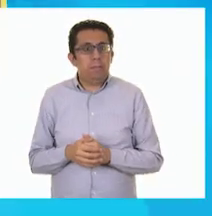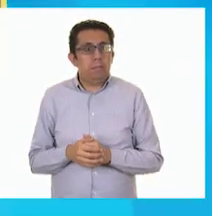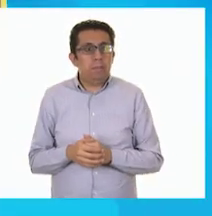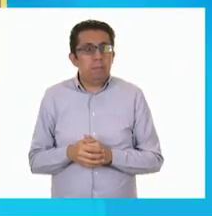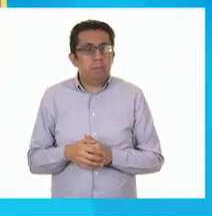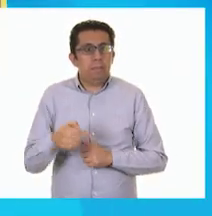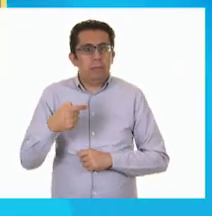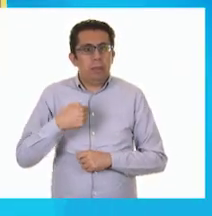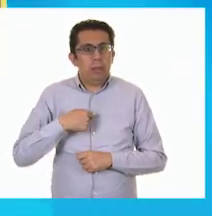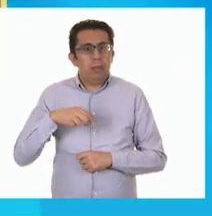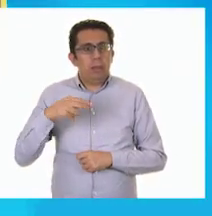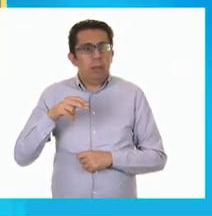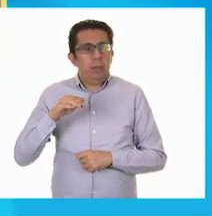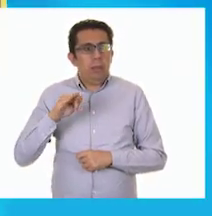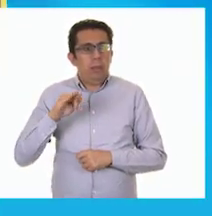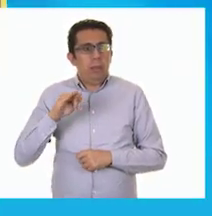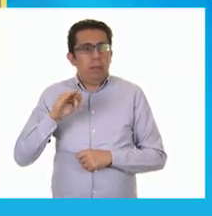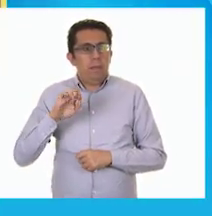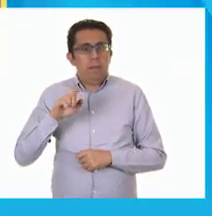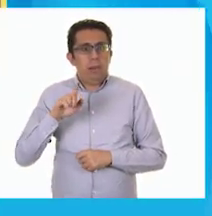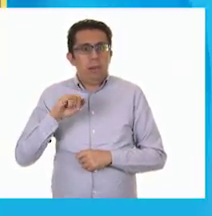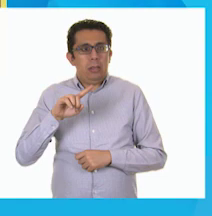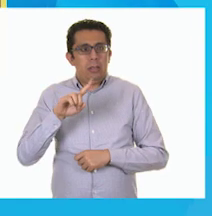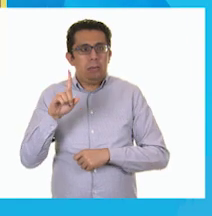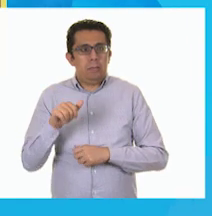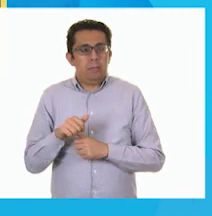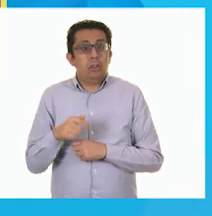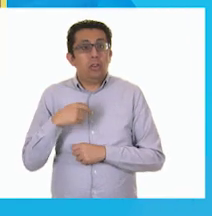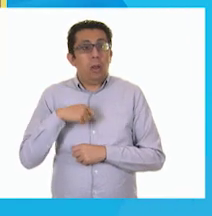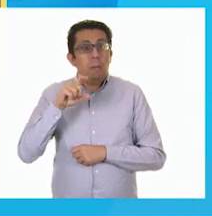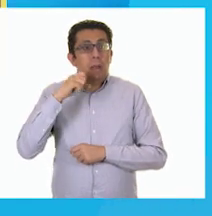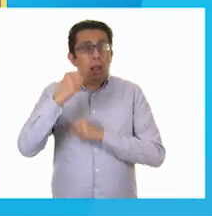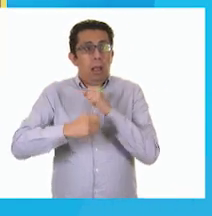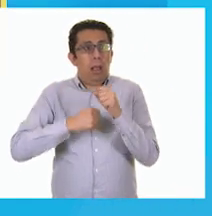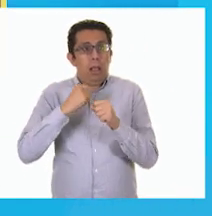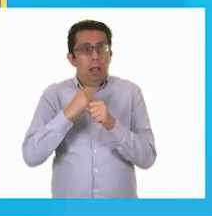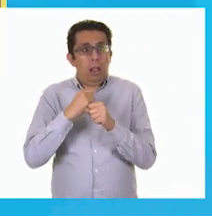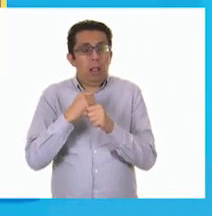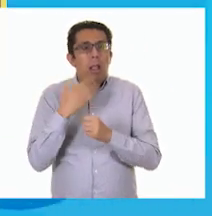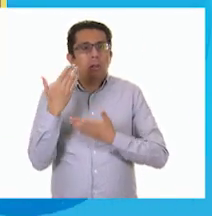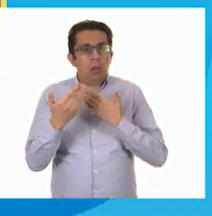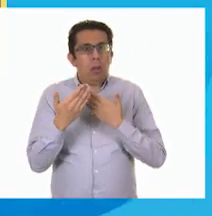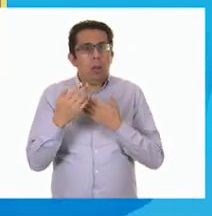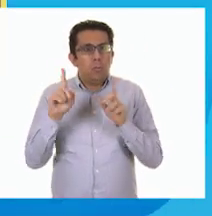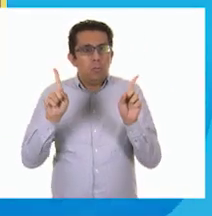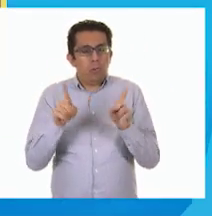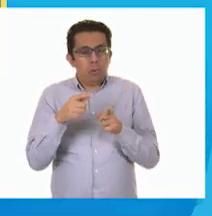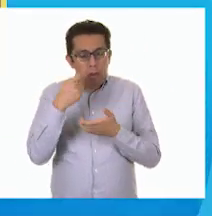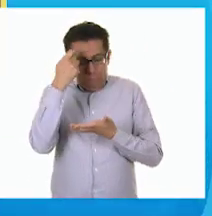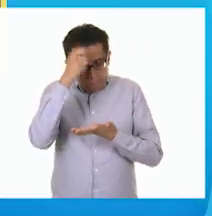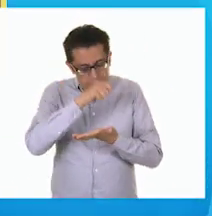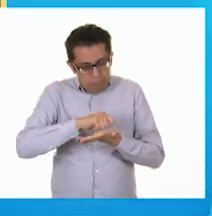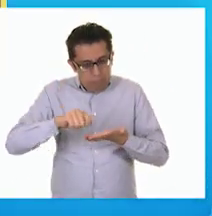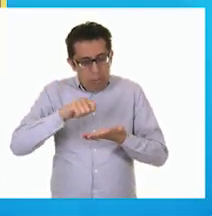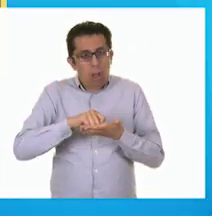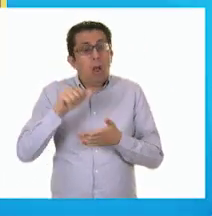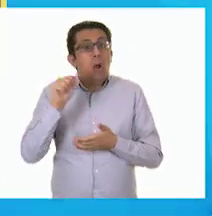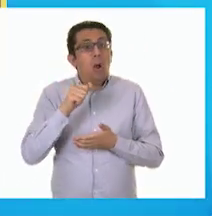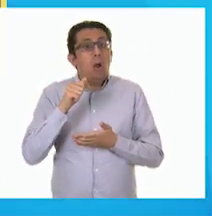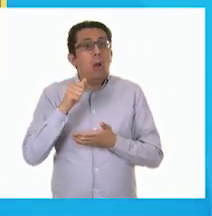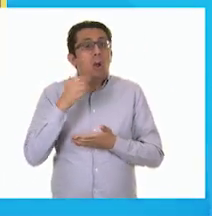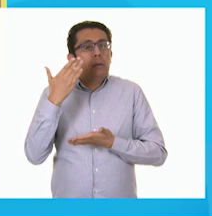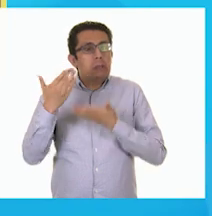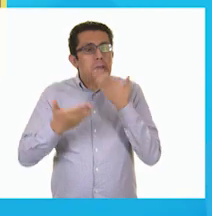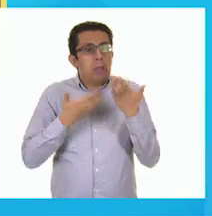Hola, mi nombre es Felisa Ruiz, tengo 20 años, soy estudiante de la carrera de composición musical y hoy vamos a repasar